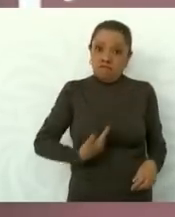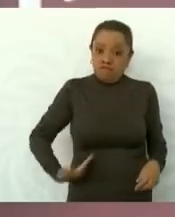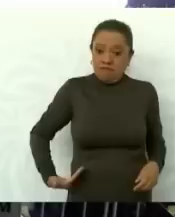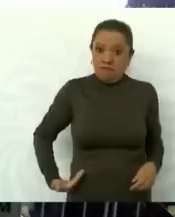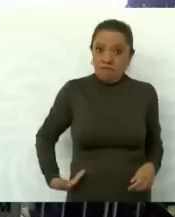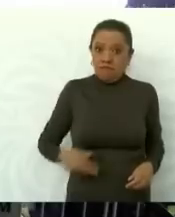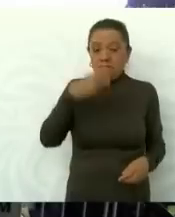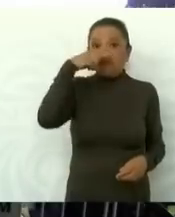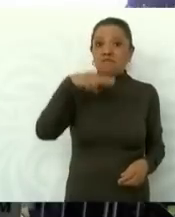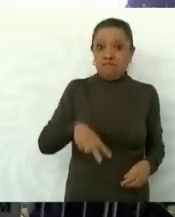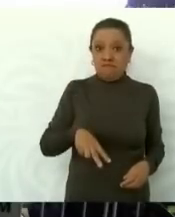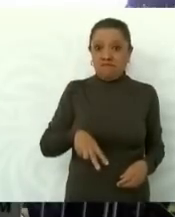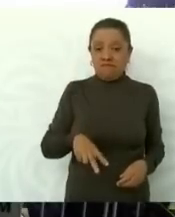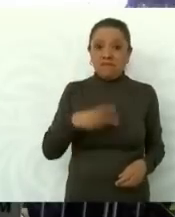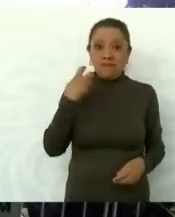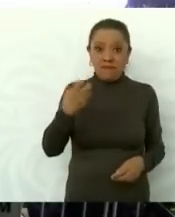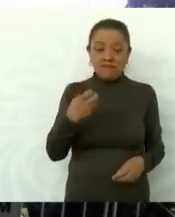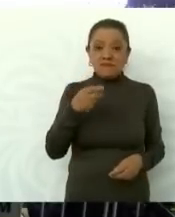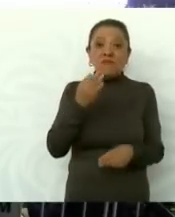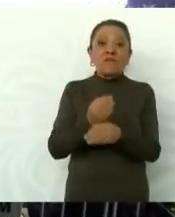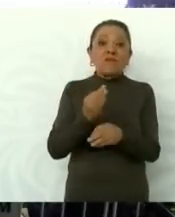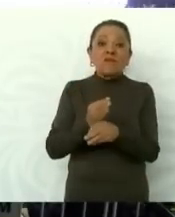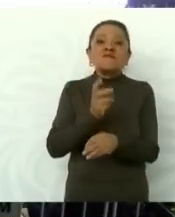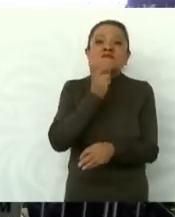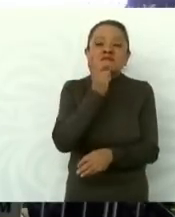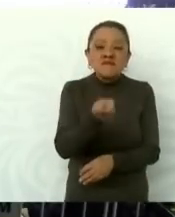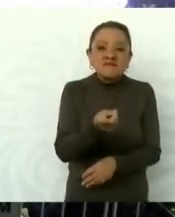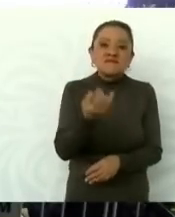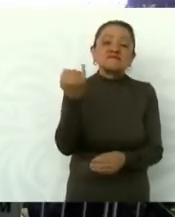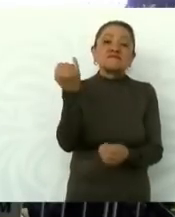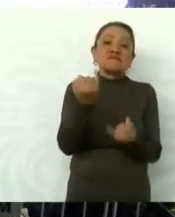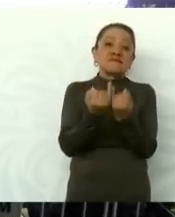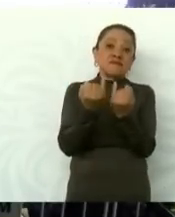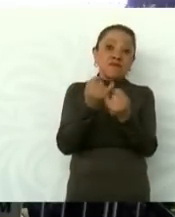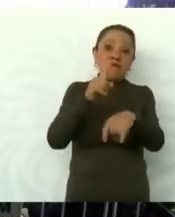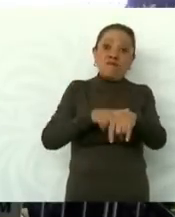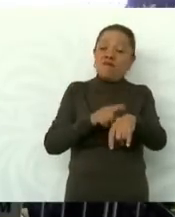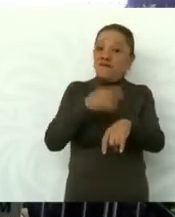Es decir, es tiempo de mujeres.